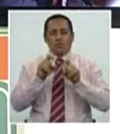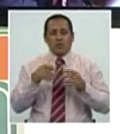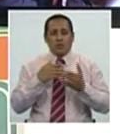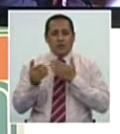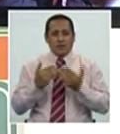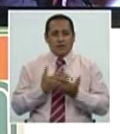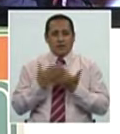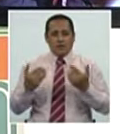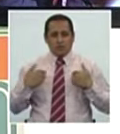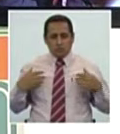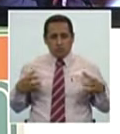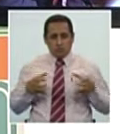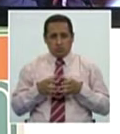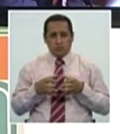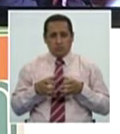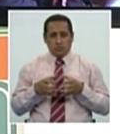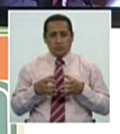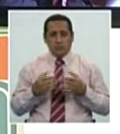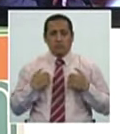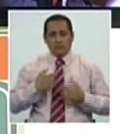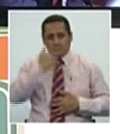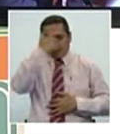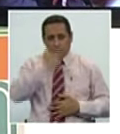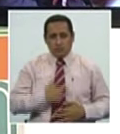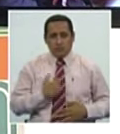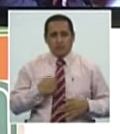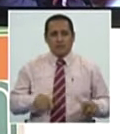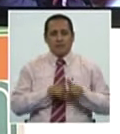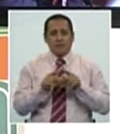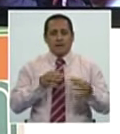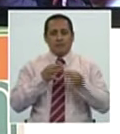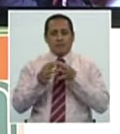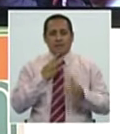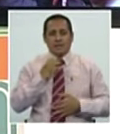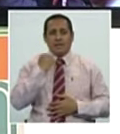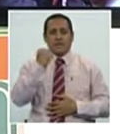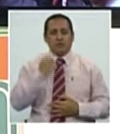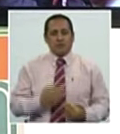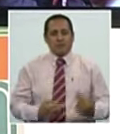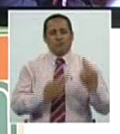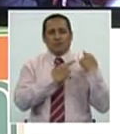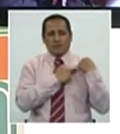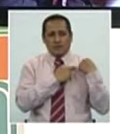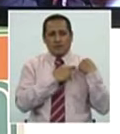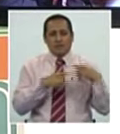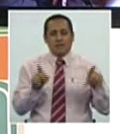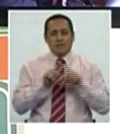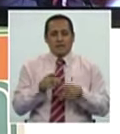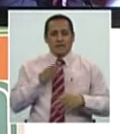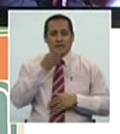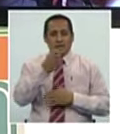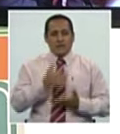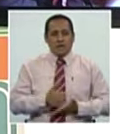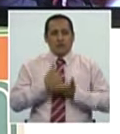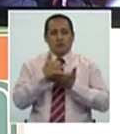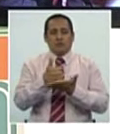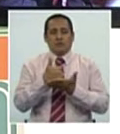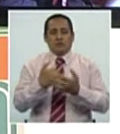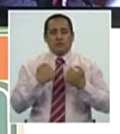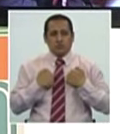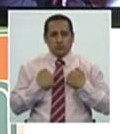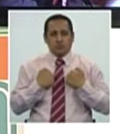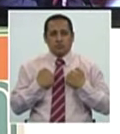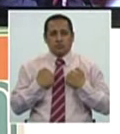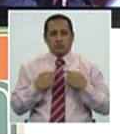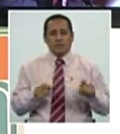contingencia que haya, creo que nosotros, en mi caso como abogado, tengo el derecho y la obligación de asistirlos, y